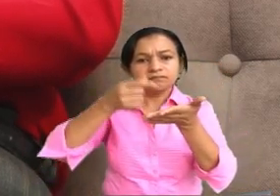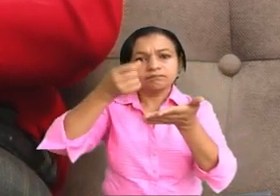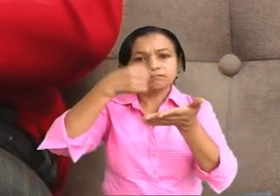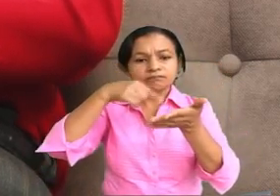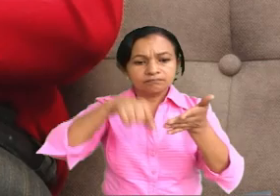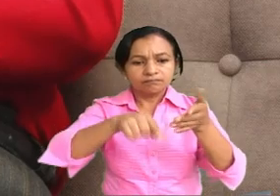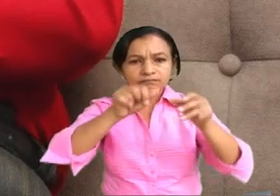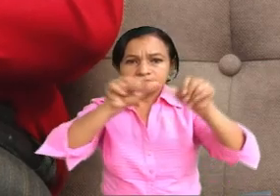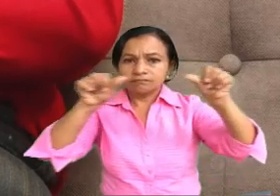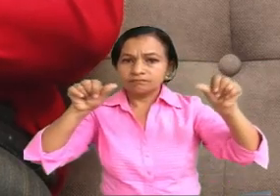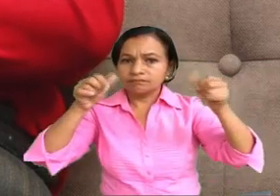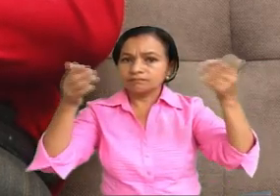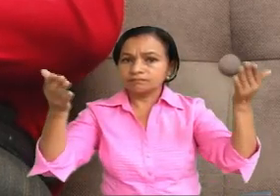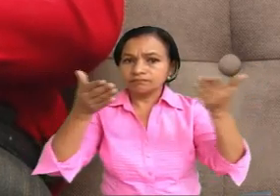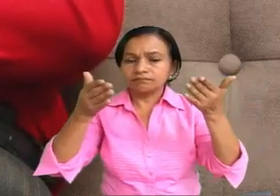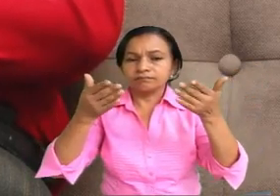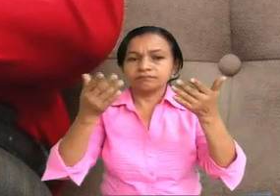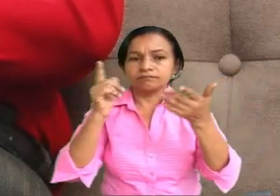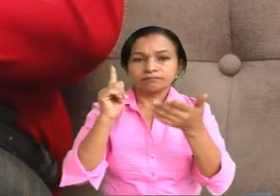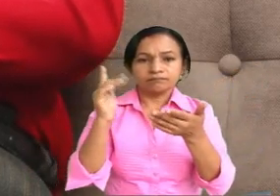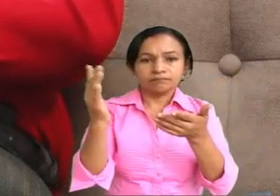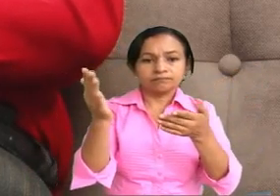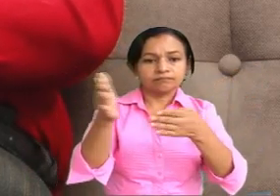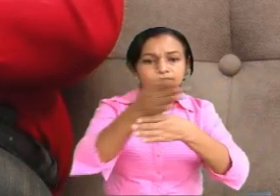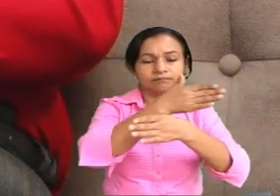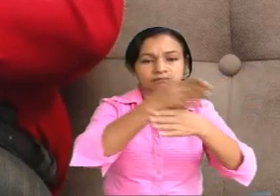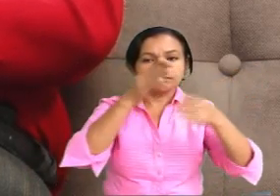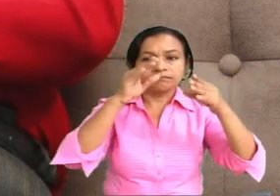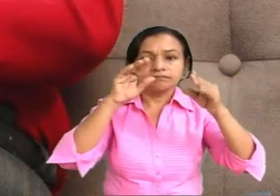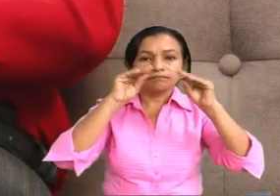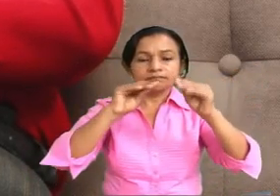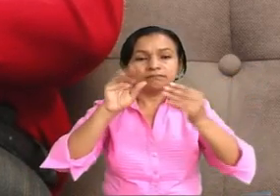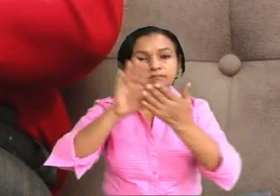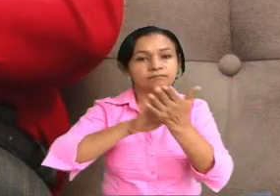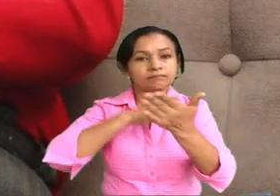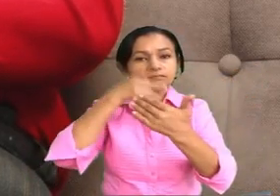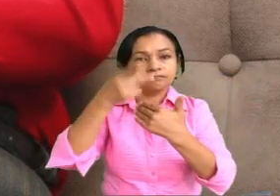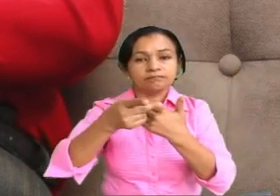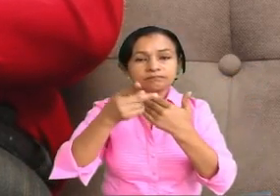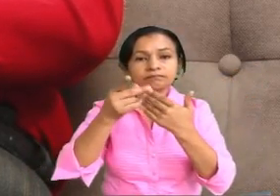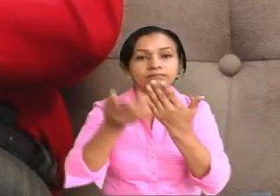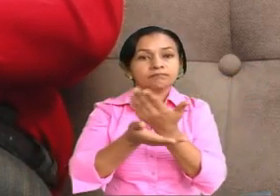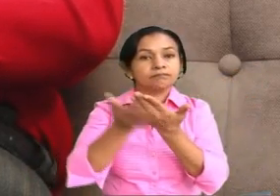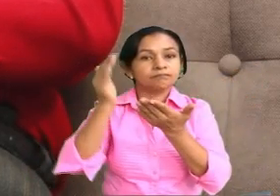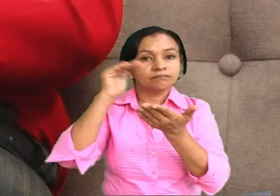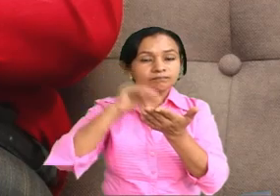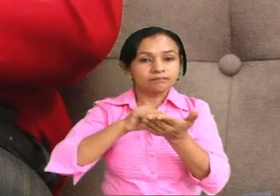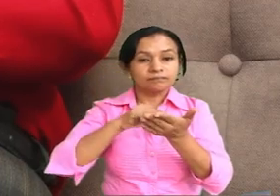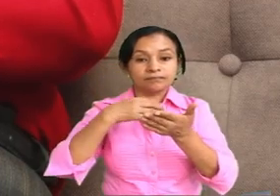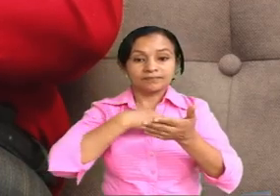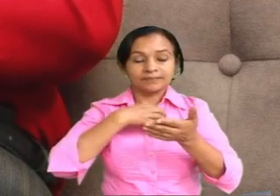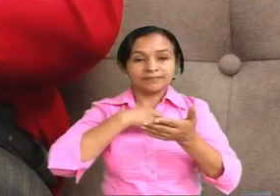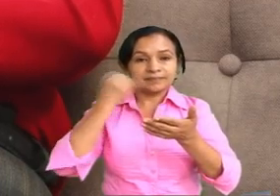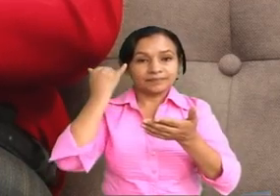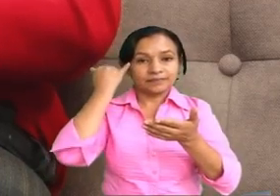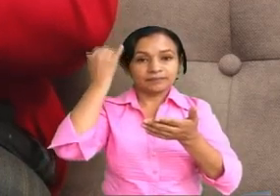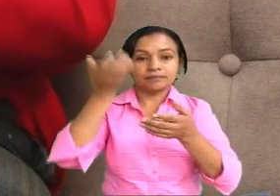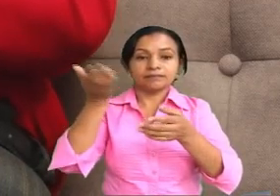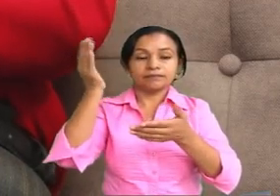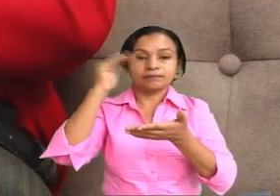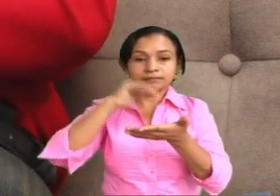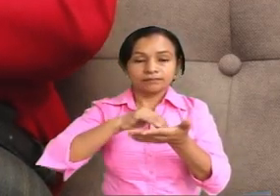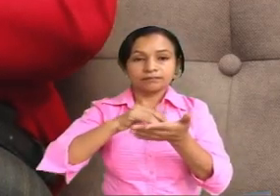eso se da a través de los diferentes programas. Usura Cero, cómo volvemos a ser emprendedoras. Volver, digo,